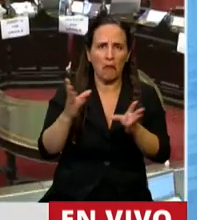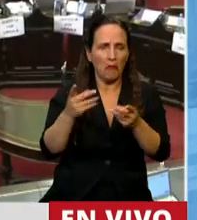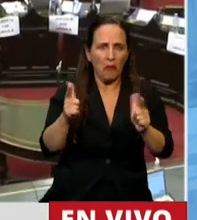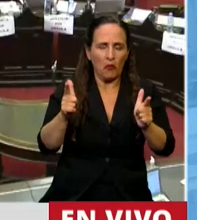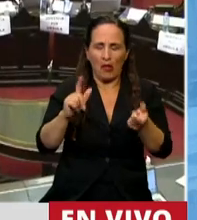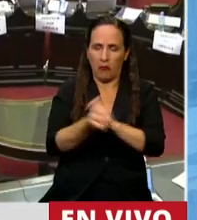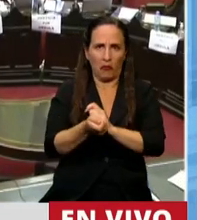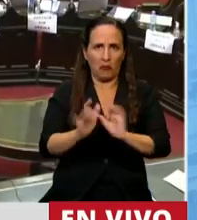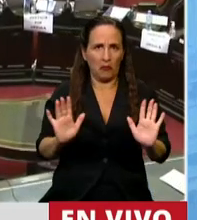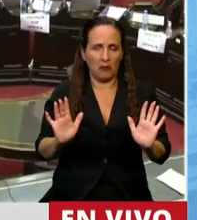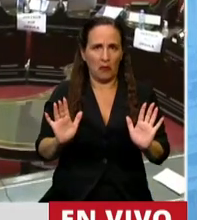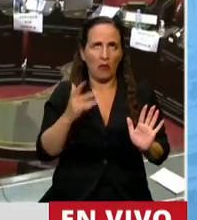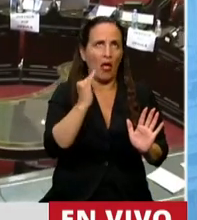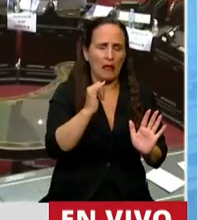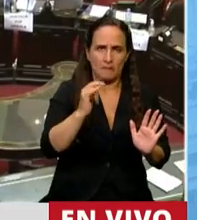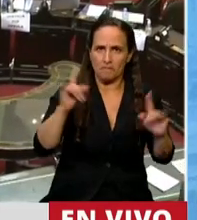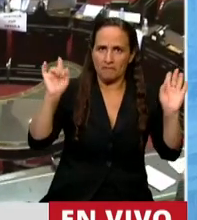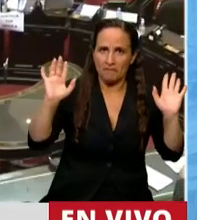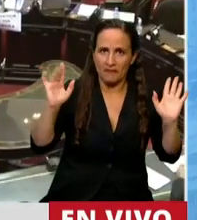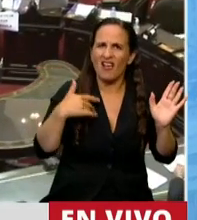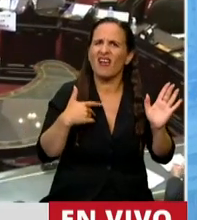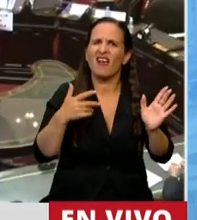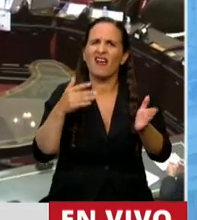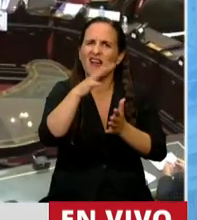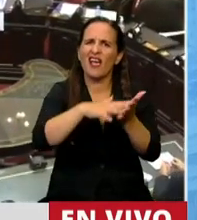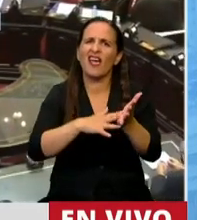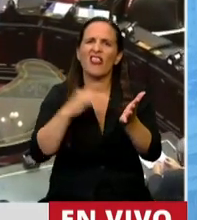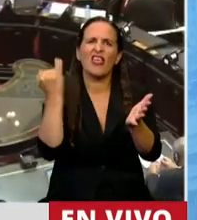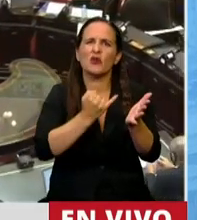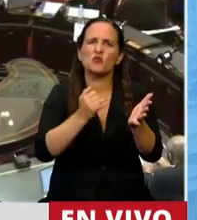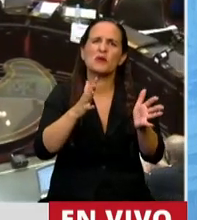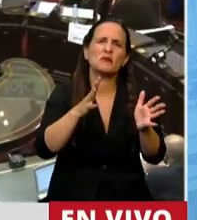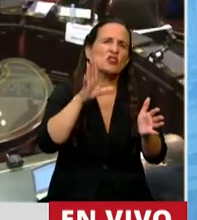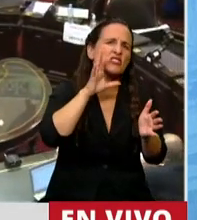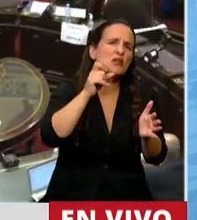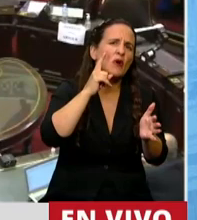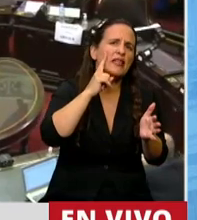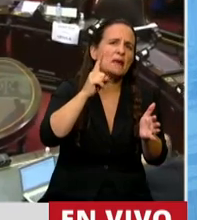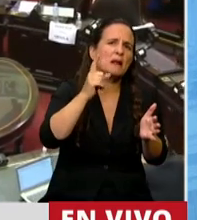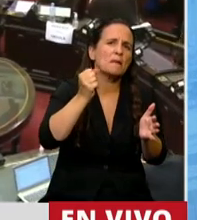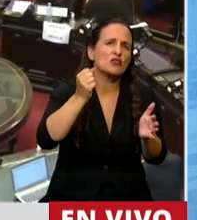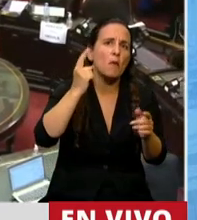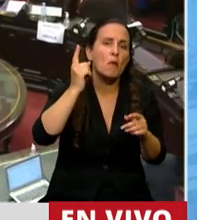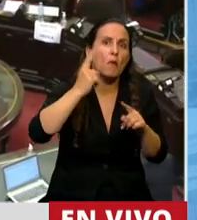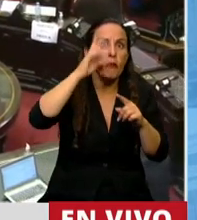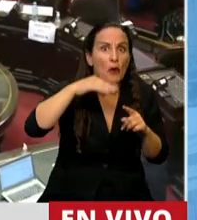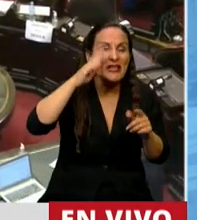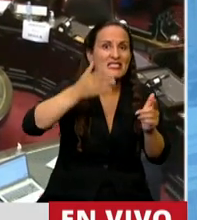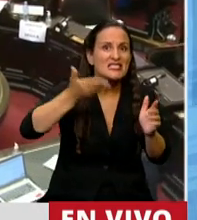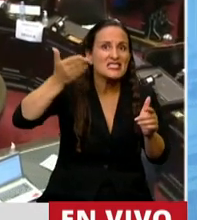más. Y de lo que se me imputa es más o menos de un incremento de alrededor de 50.000 pesos por mes. A un diputado que